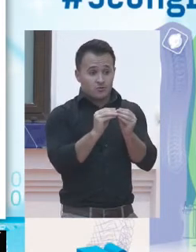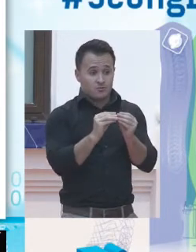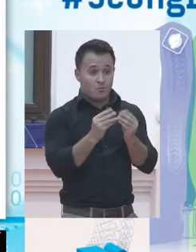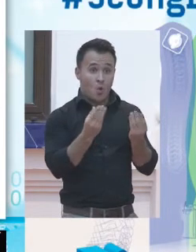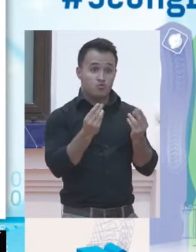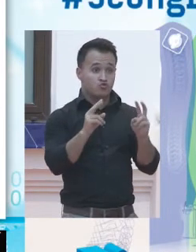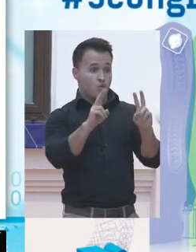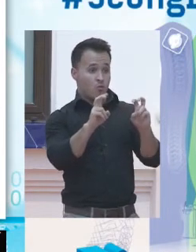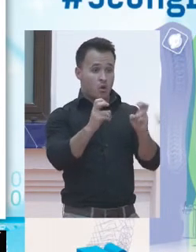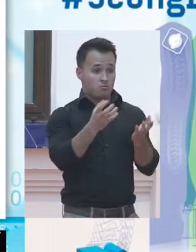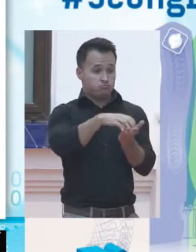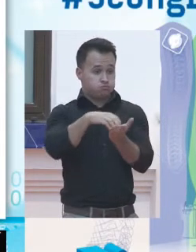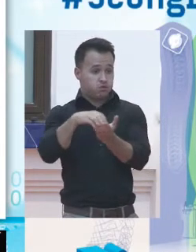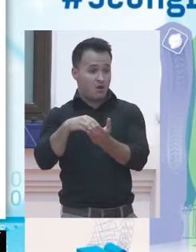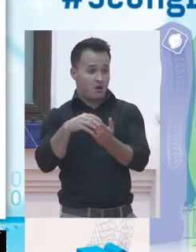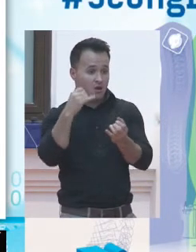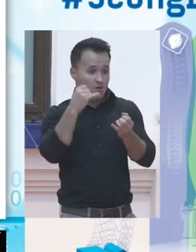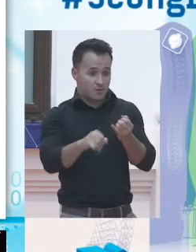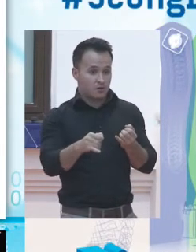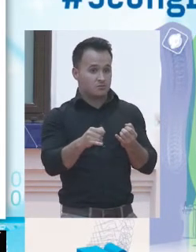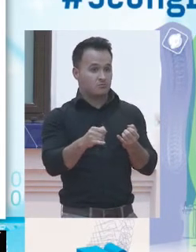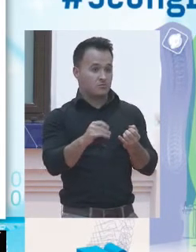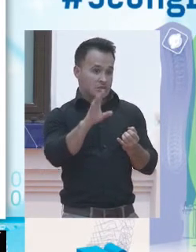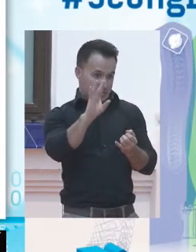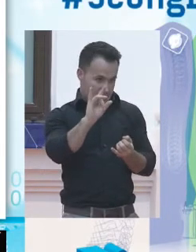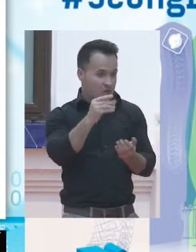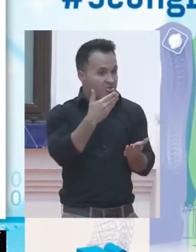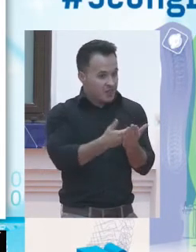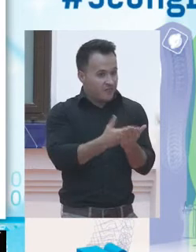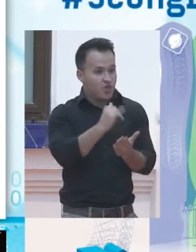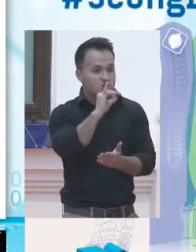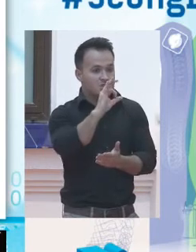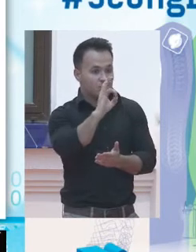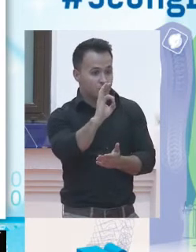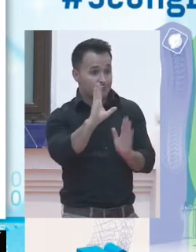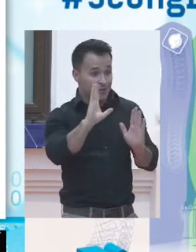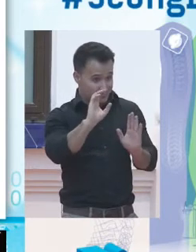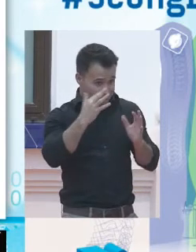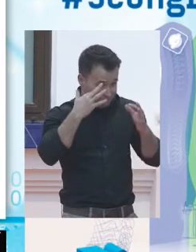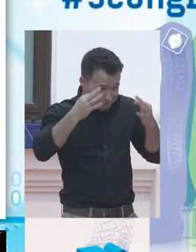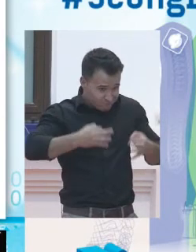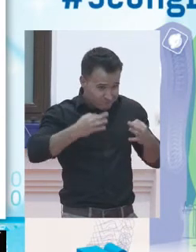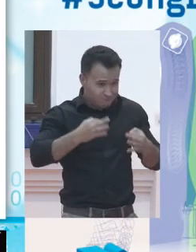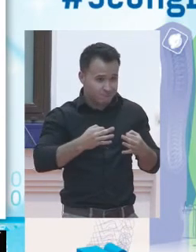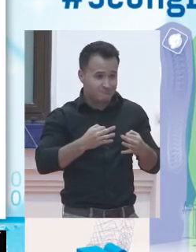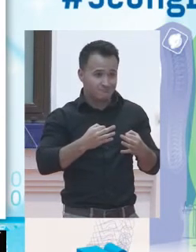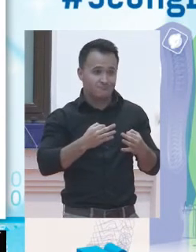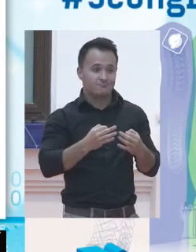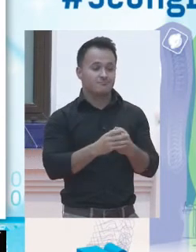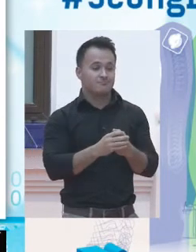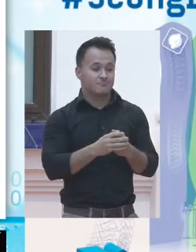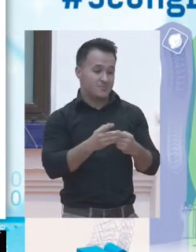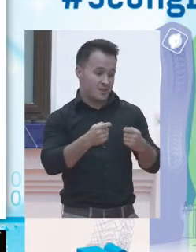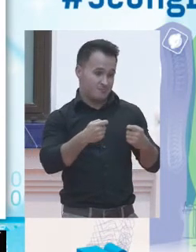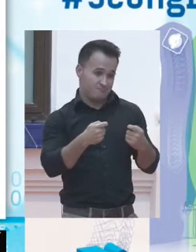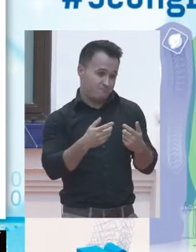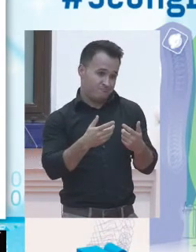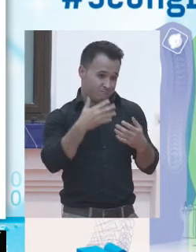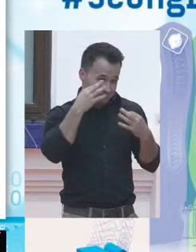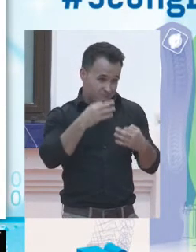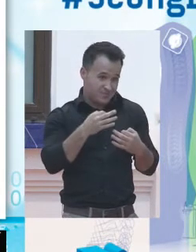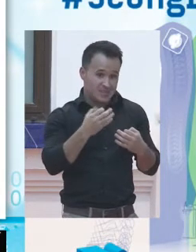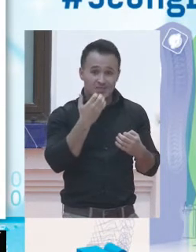innovación, a pesar de que conseguimos la certificación ISO, nos garantizaba la continuidad de negocio ante cualquier tipo